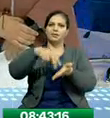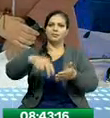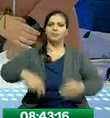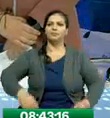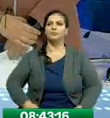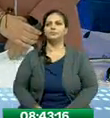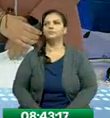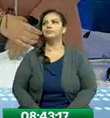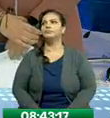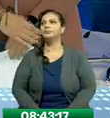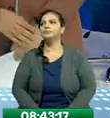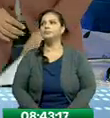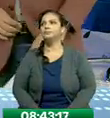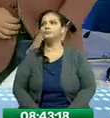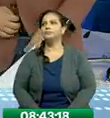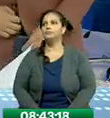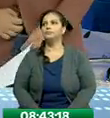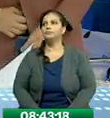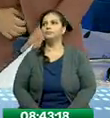a ver